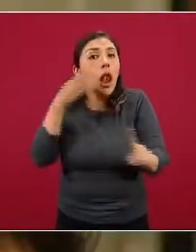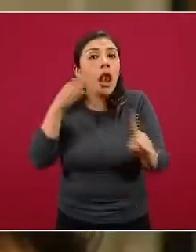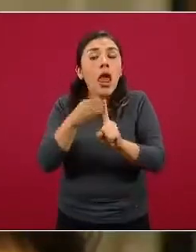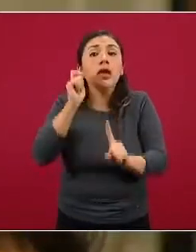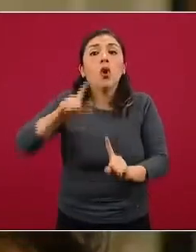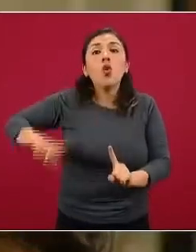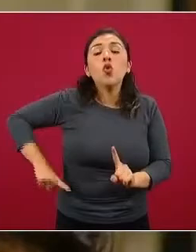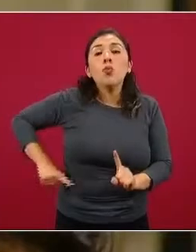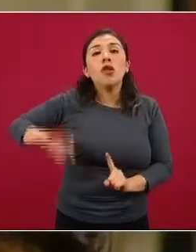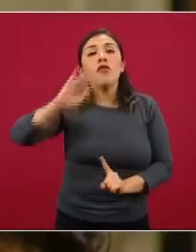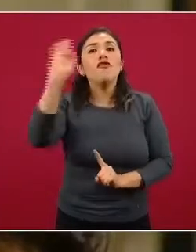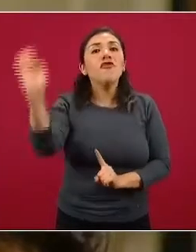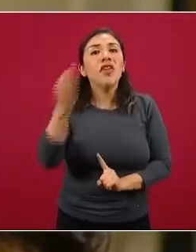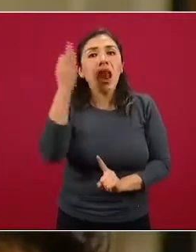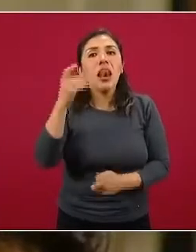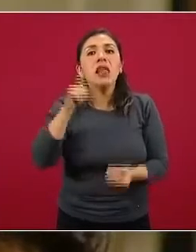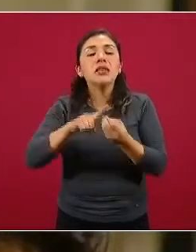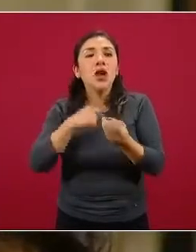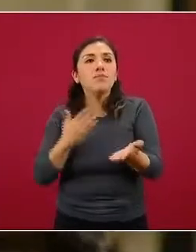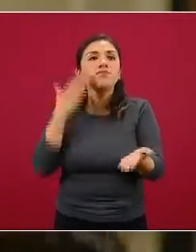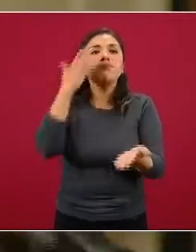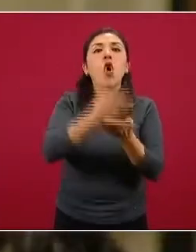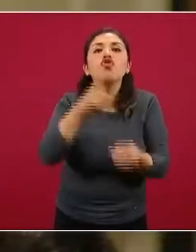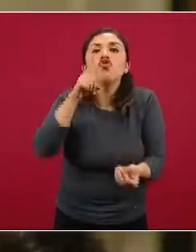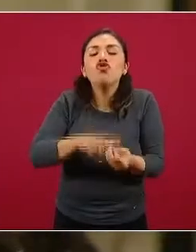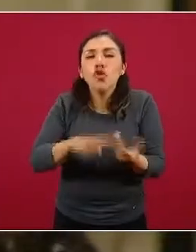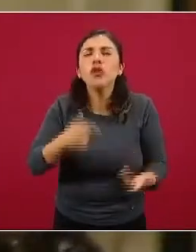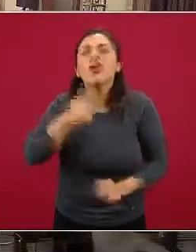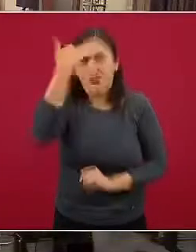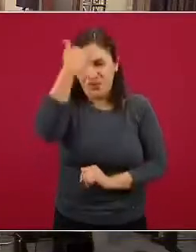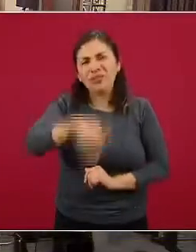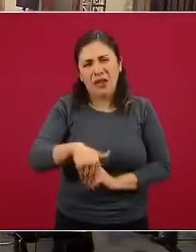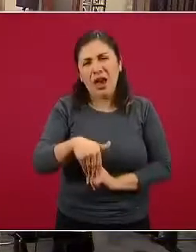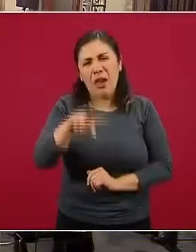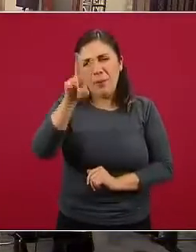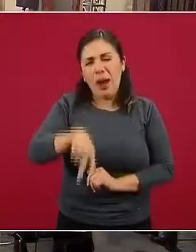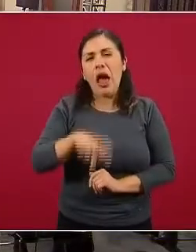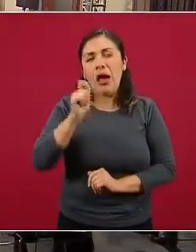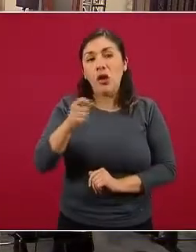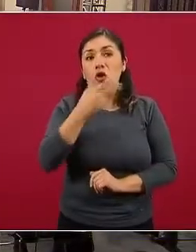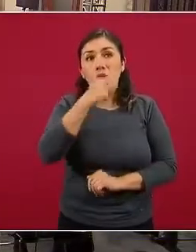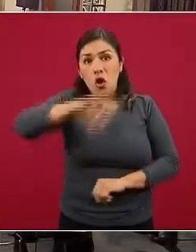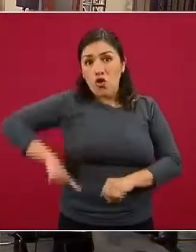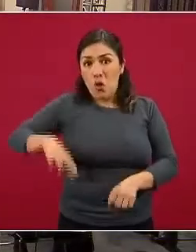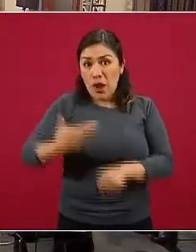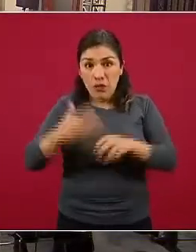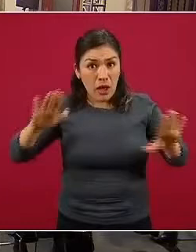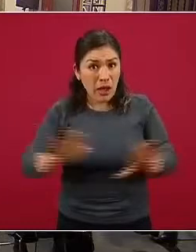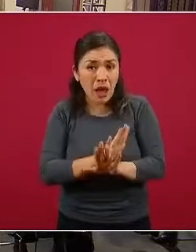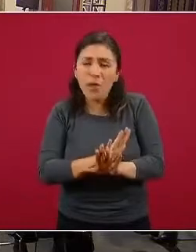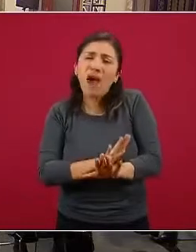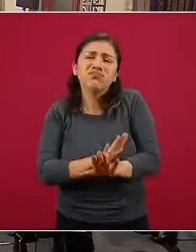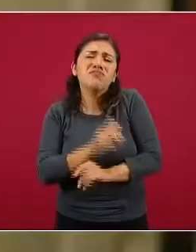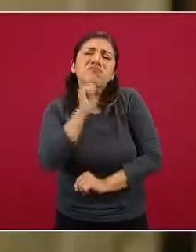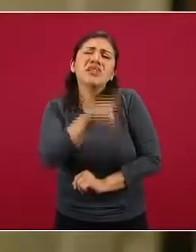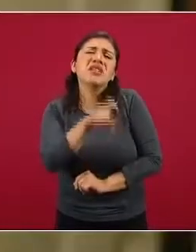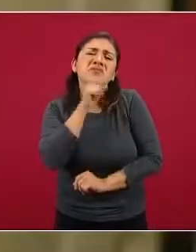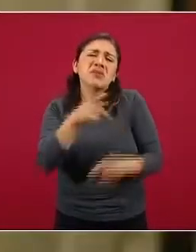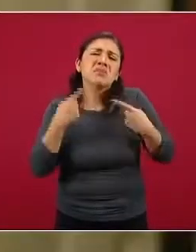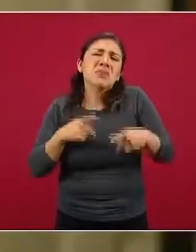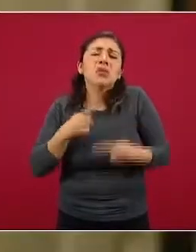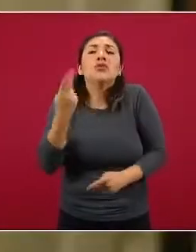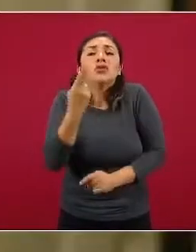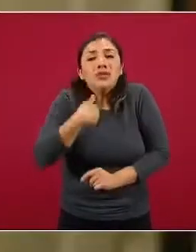el gobierno federal. Estamos conscientes que Enrique Alfaro no va a cambiar, pero